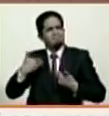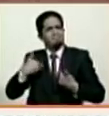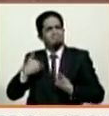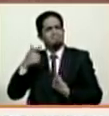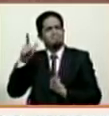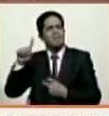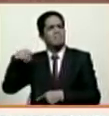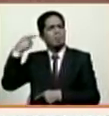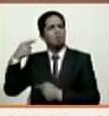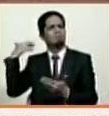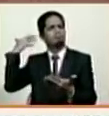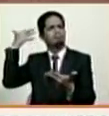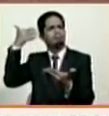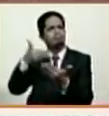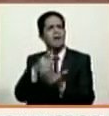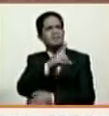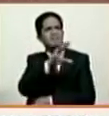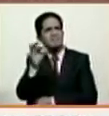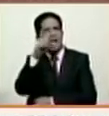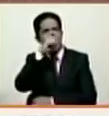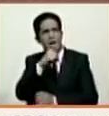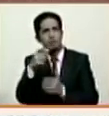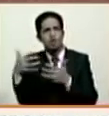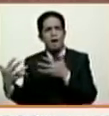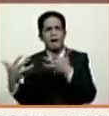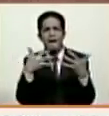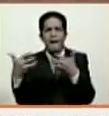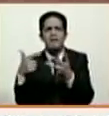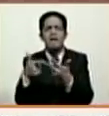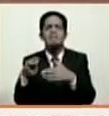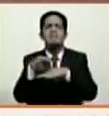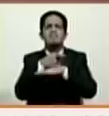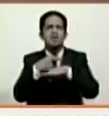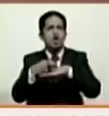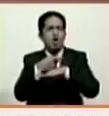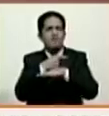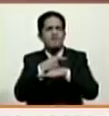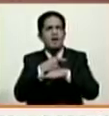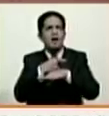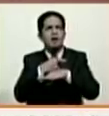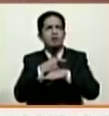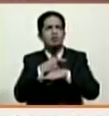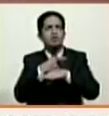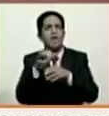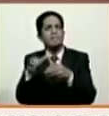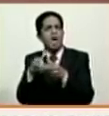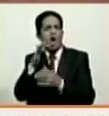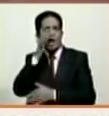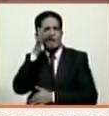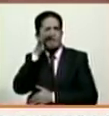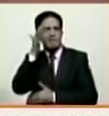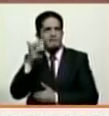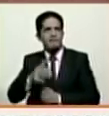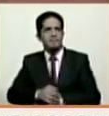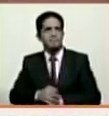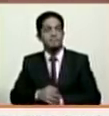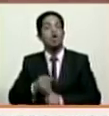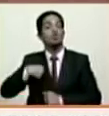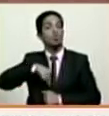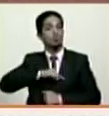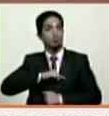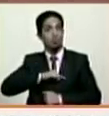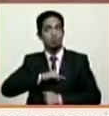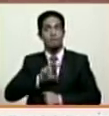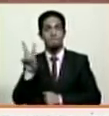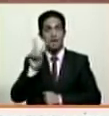de más de 100 años de guerra y después de más de 100 años de gobiernos en manos de la oligarquía. Somos un pueblo que